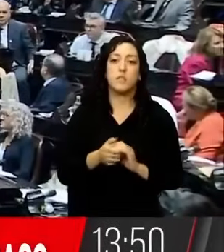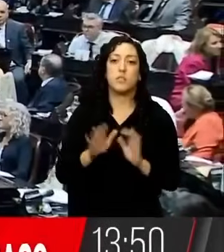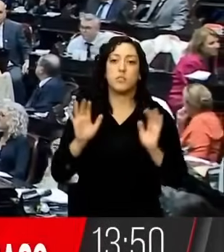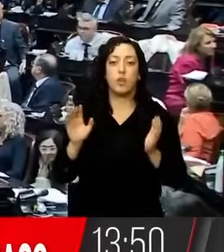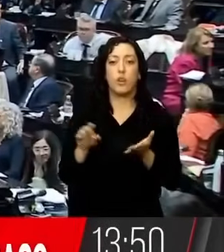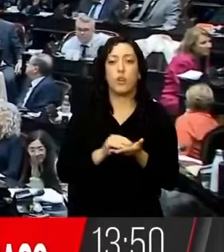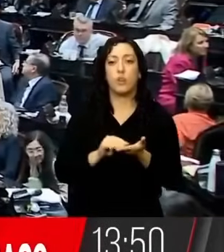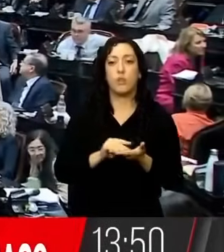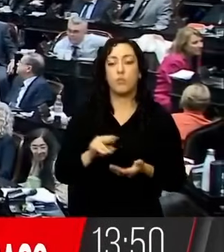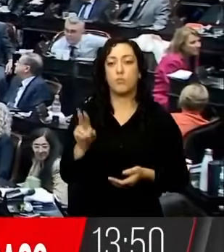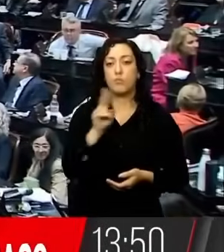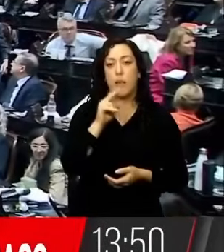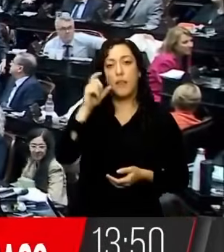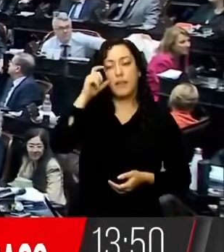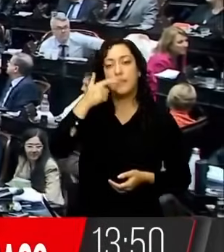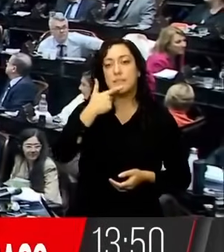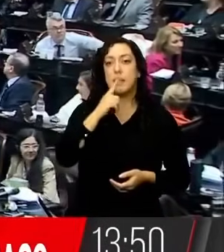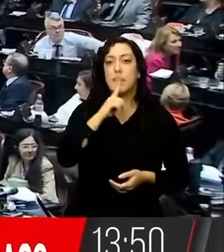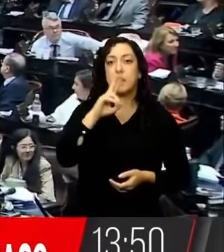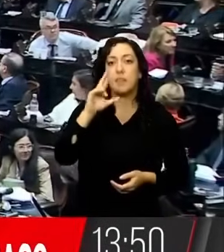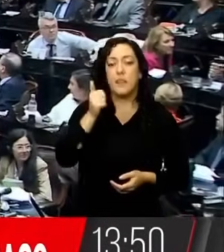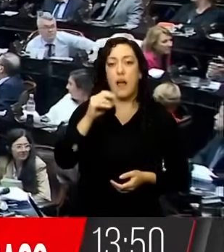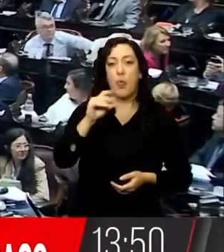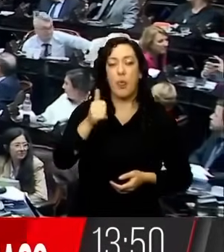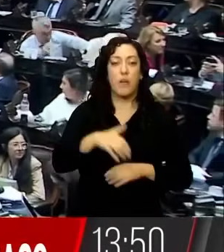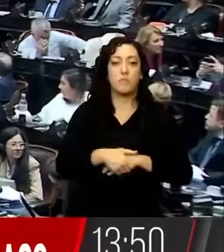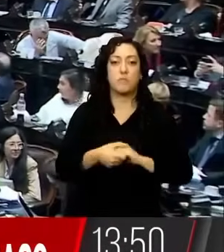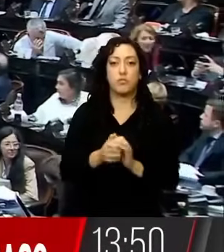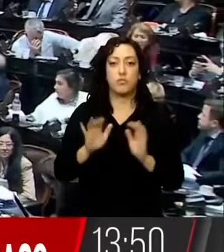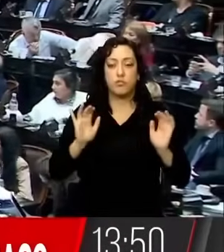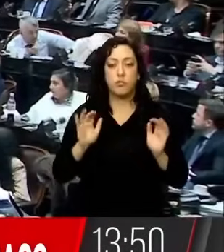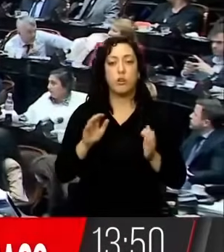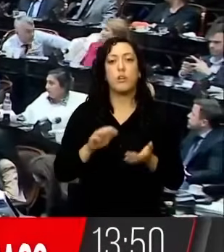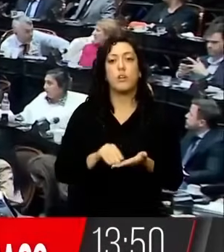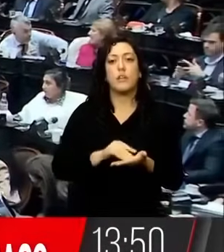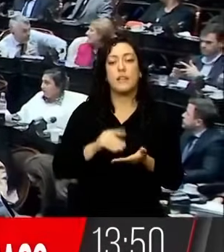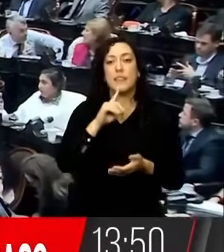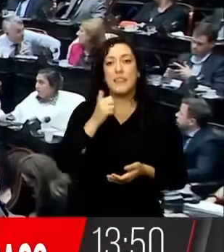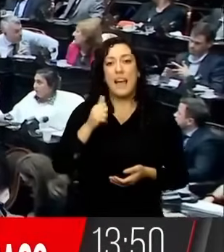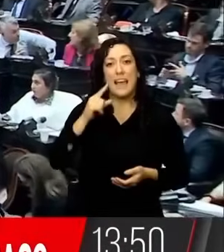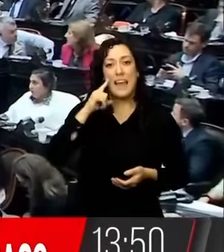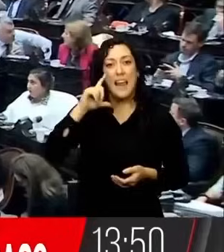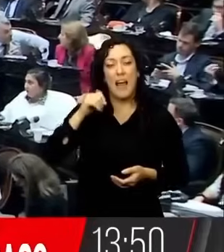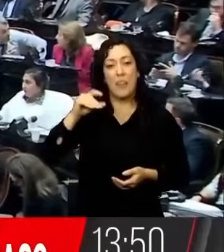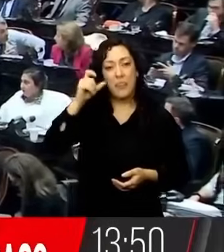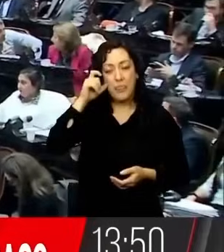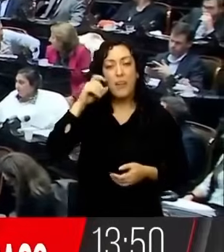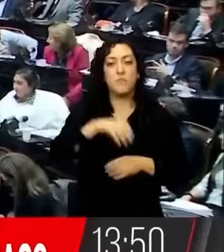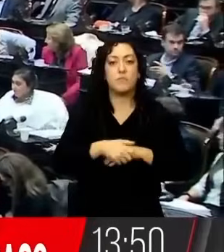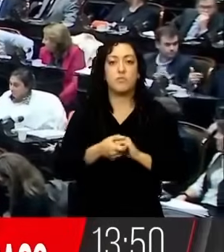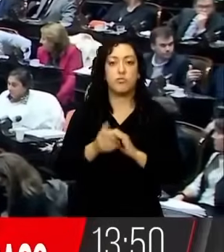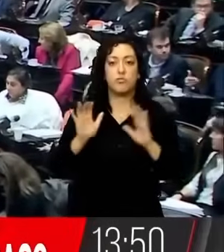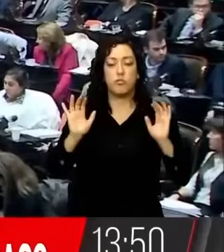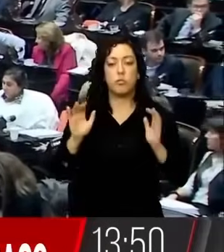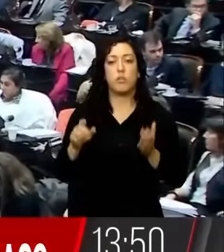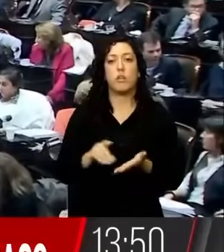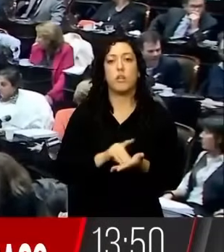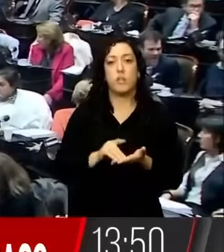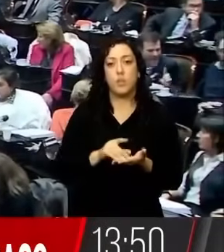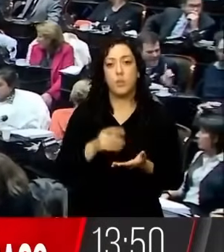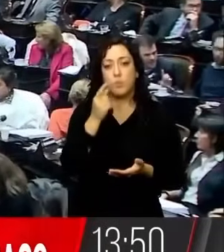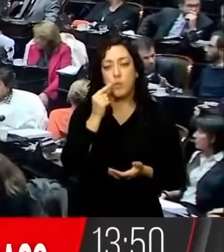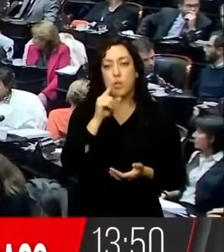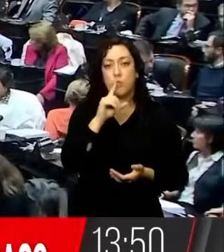Abstención. Diputada Julia Estrada. Abstención. Rodolfo Tailade. Abstención.